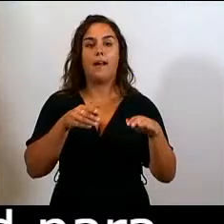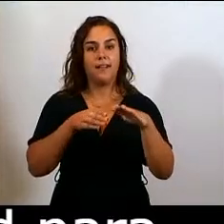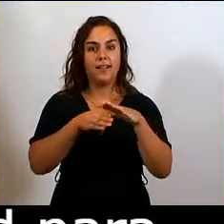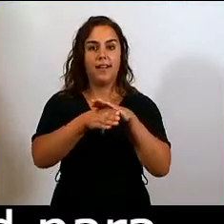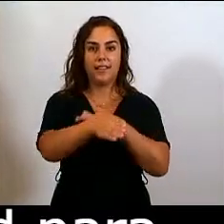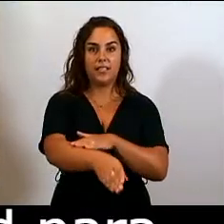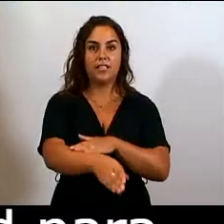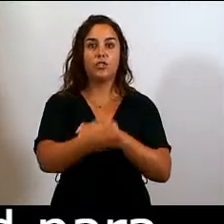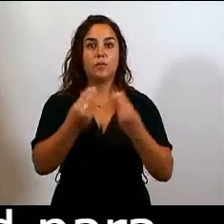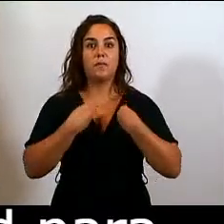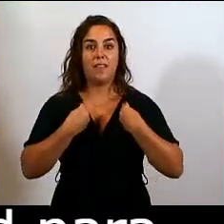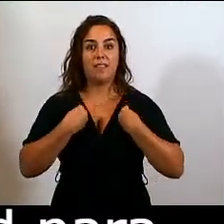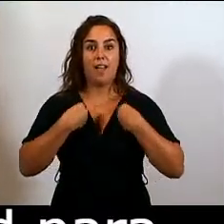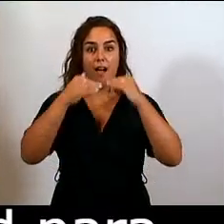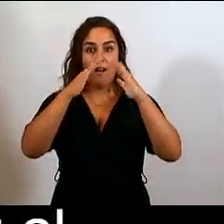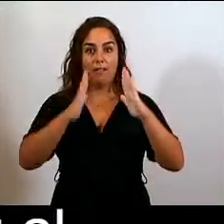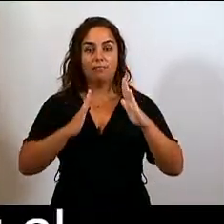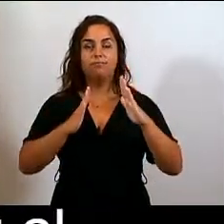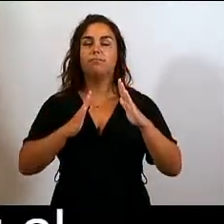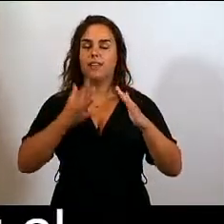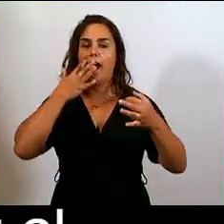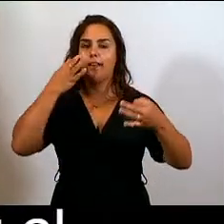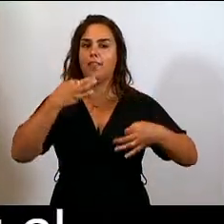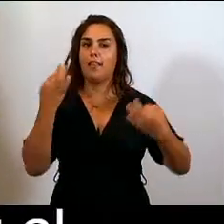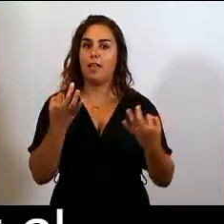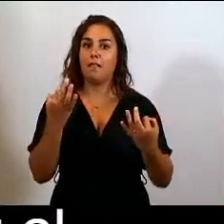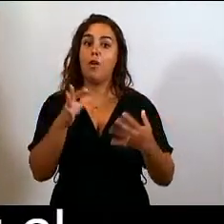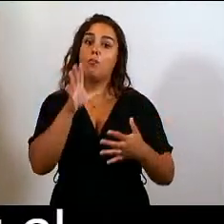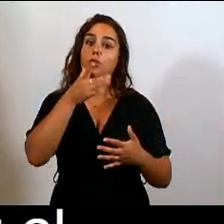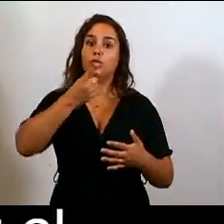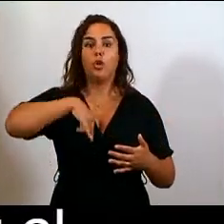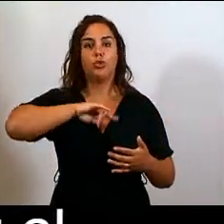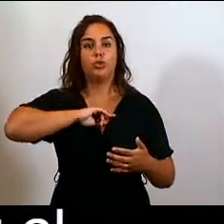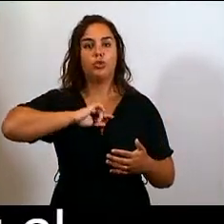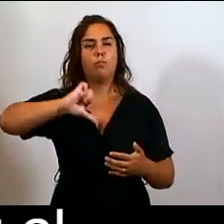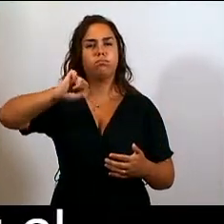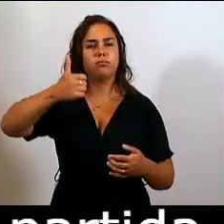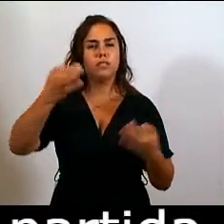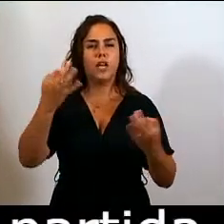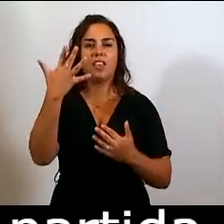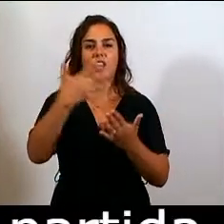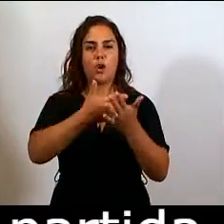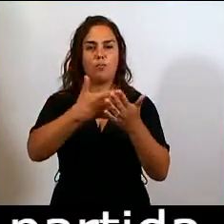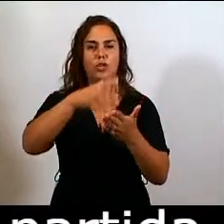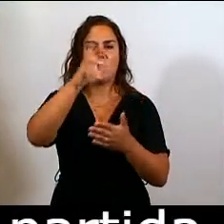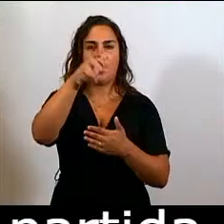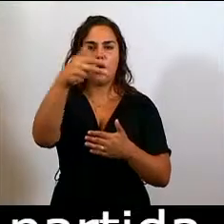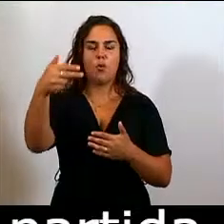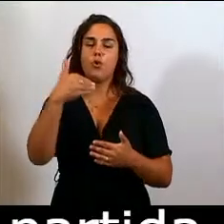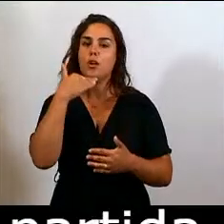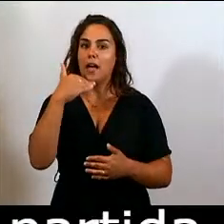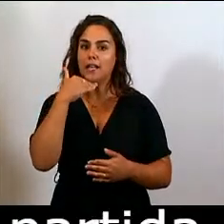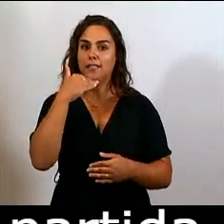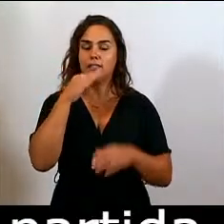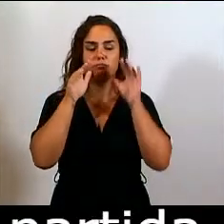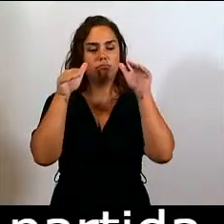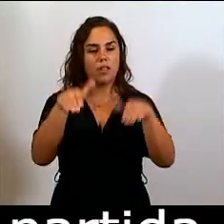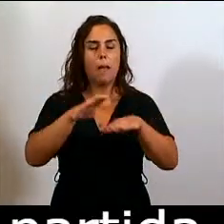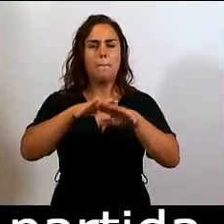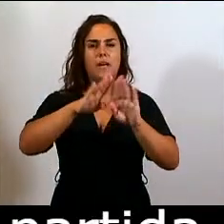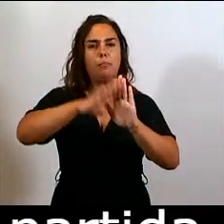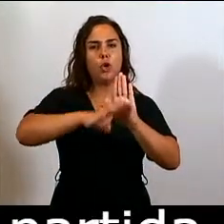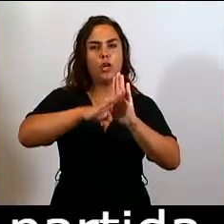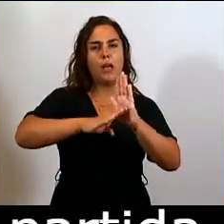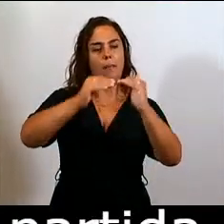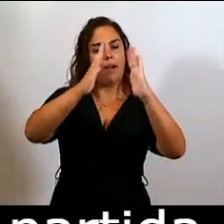a la vivienda. Y con ese fin hemos aprobado una partida de casi 5 millones de euros dirigidos a programas de